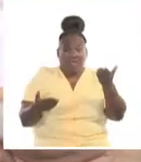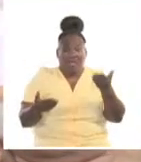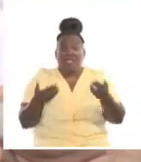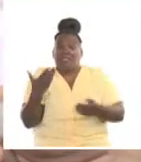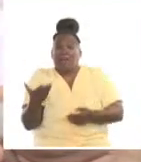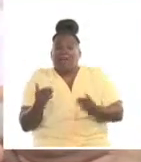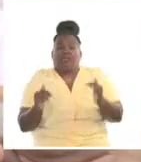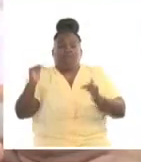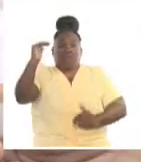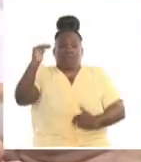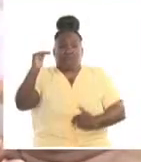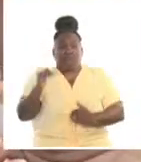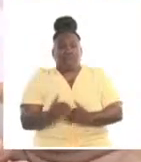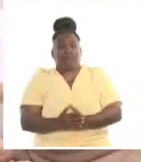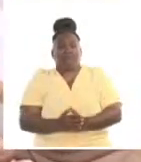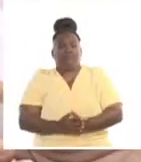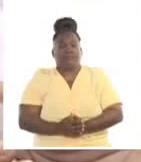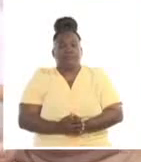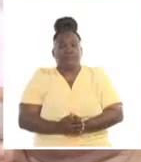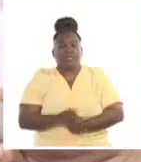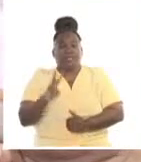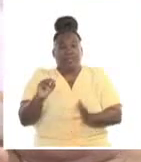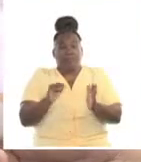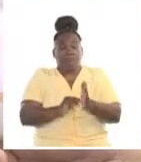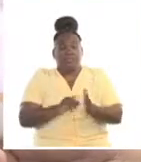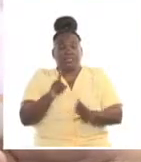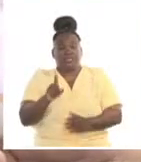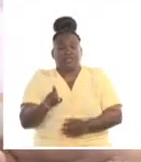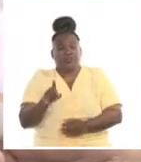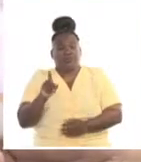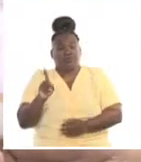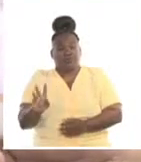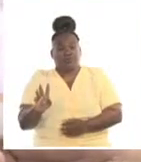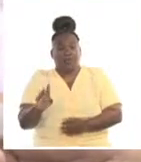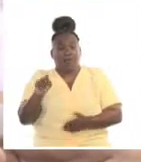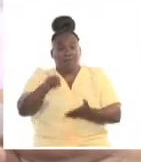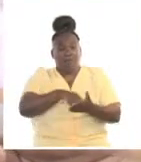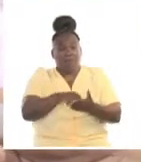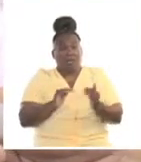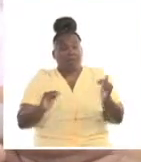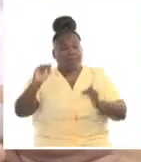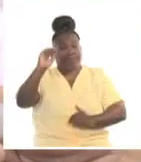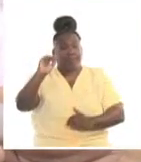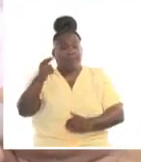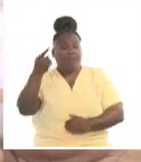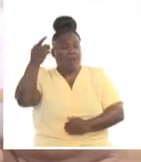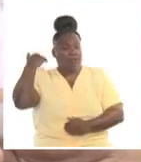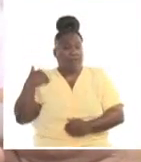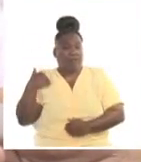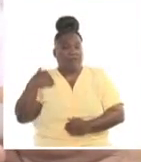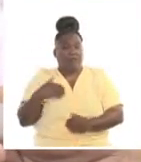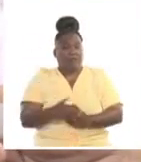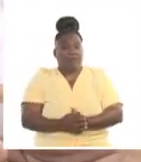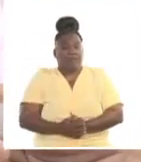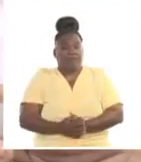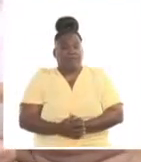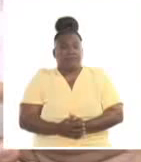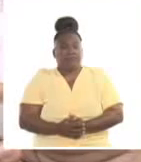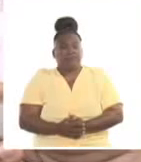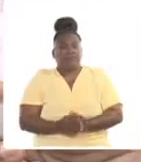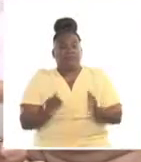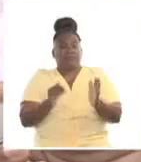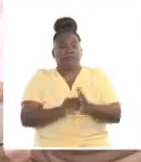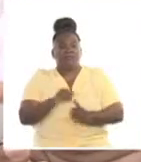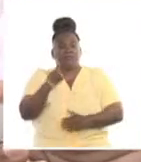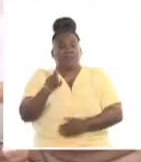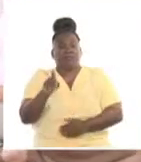megawatts de máxima demanda, superior a lo que se pronosticó el día de ayer, que eso es como lo que da como resultado